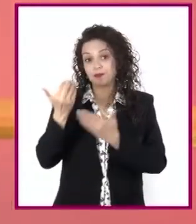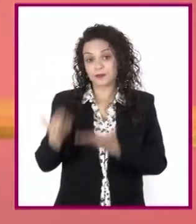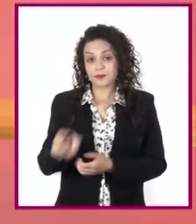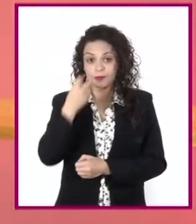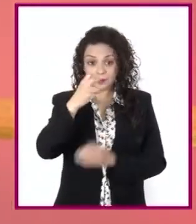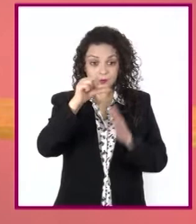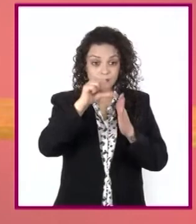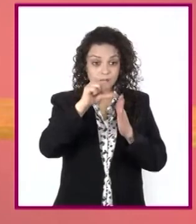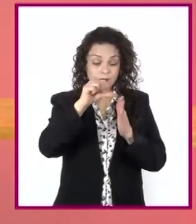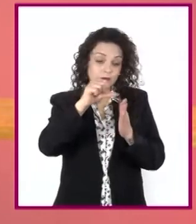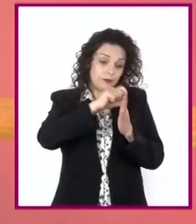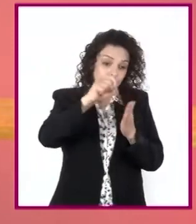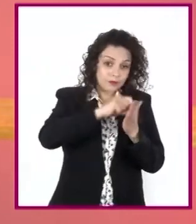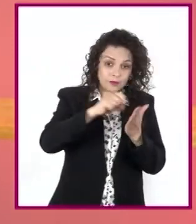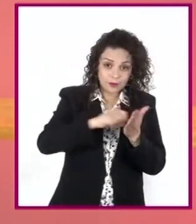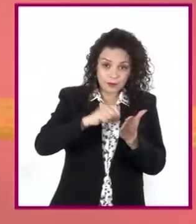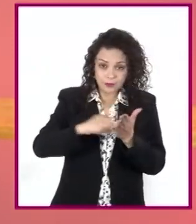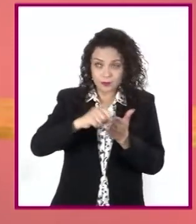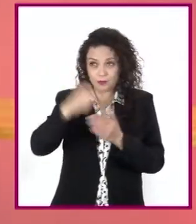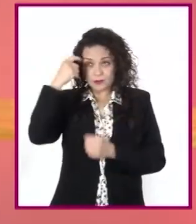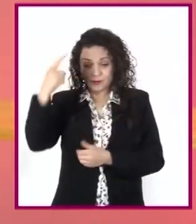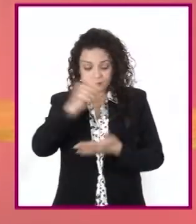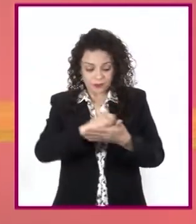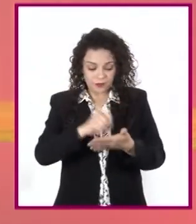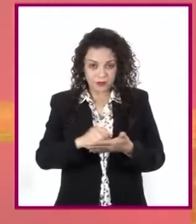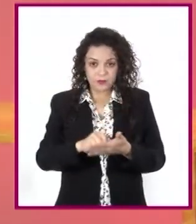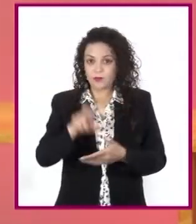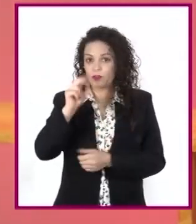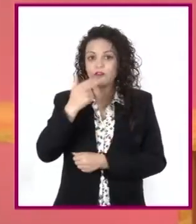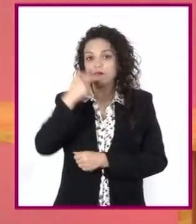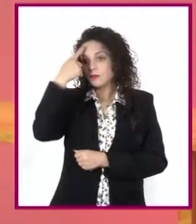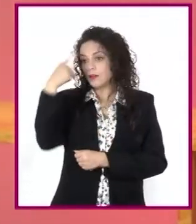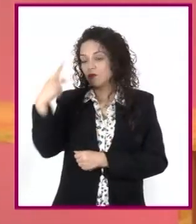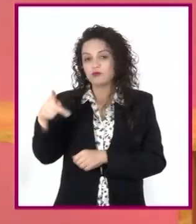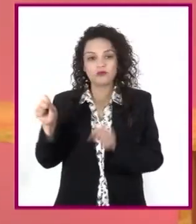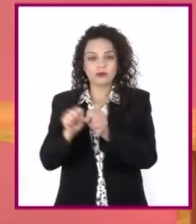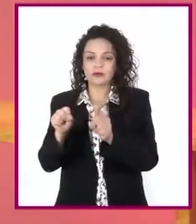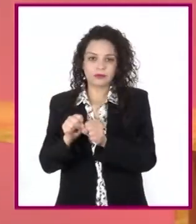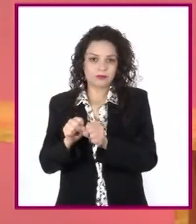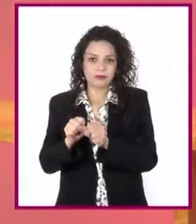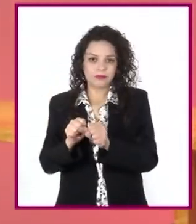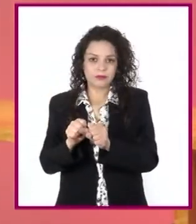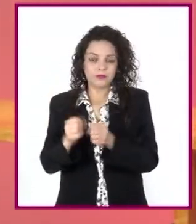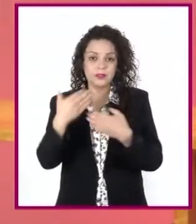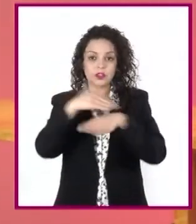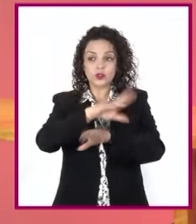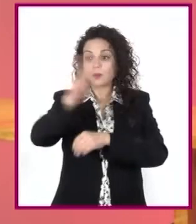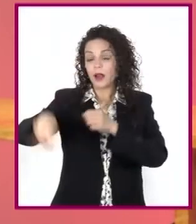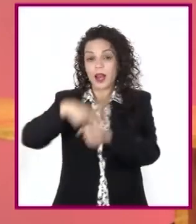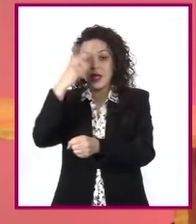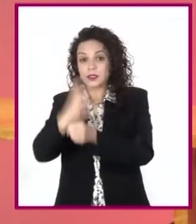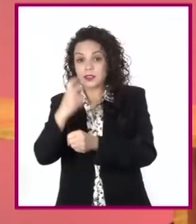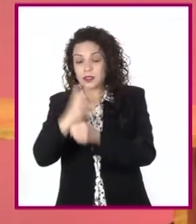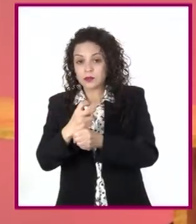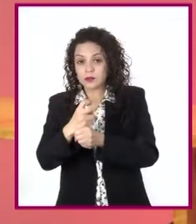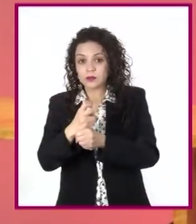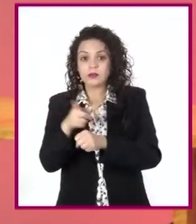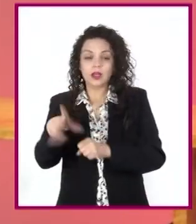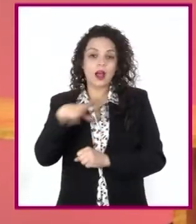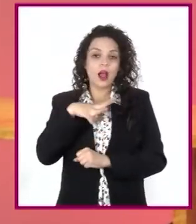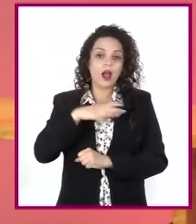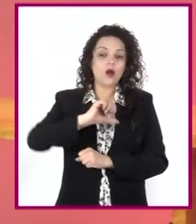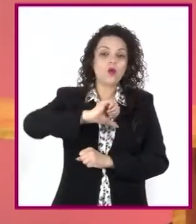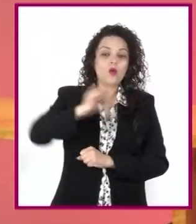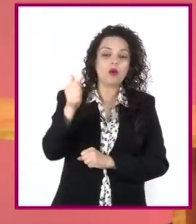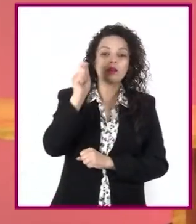artículo no le sería útil a tu sobrino. Con respecto a la segunda fuente, esta cuenta con otras